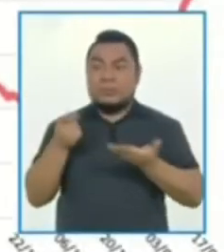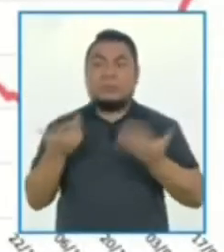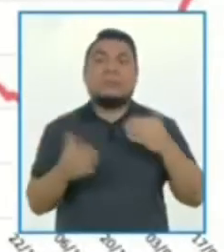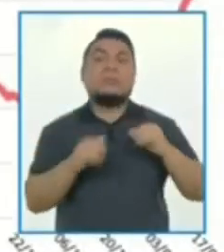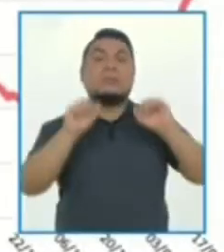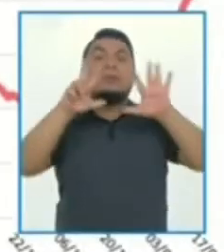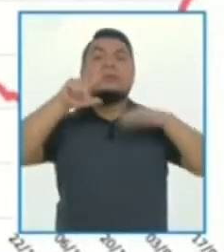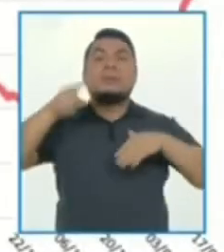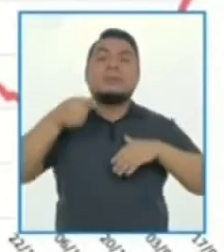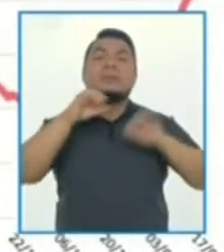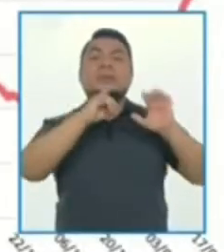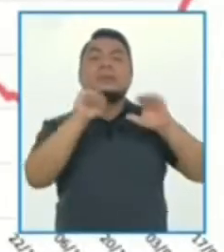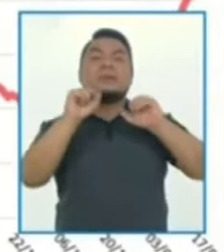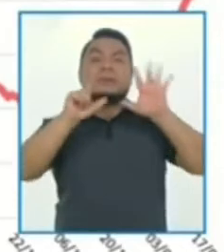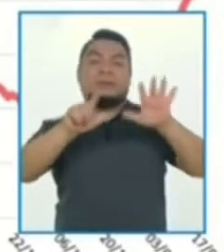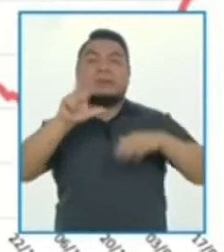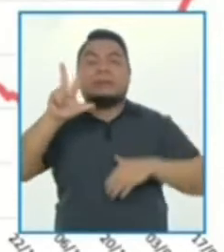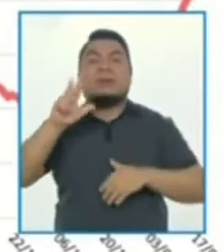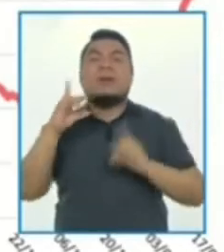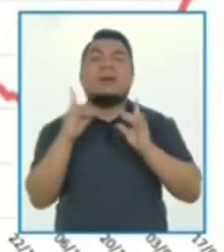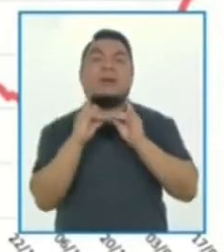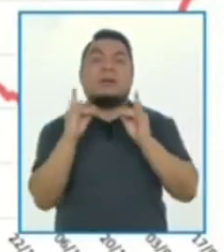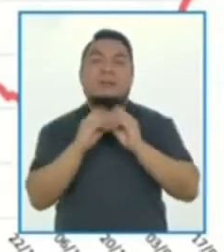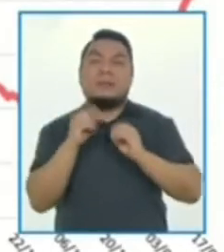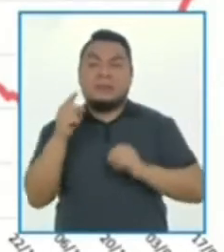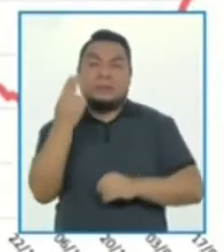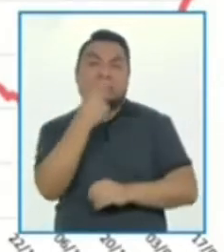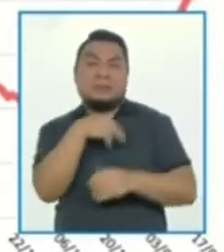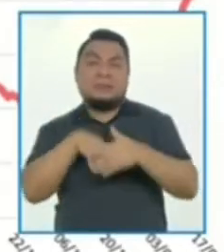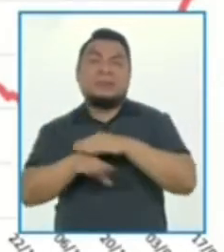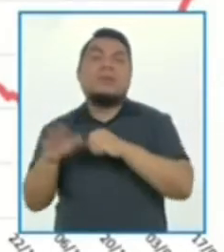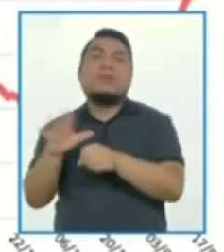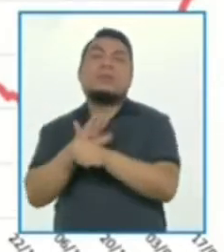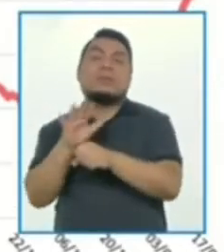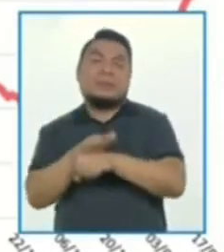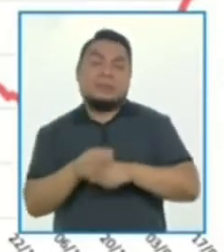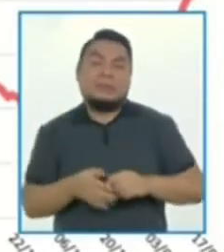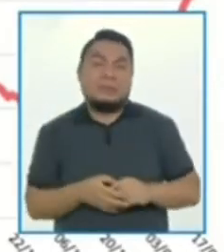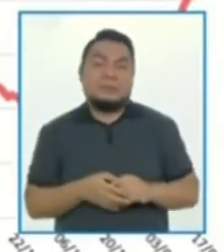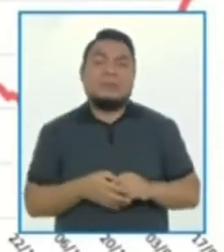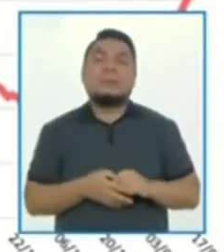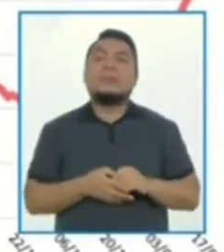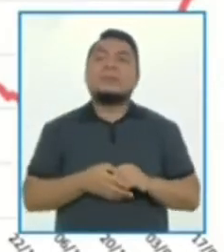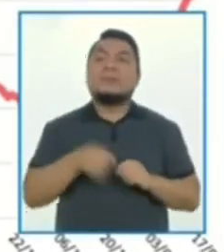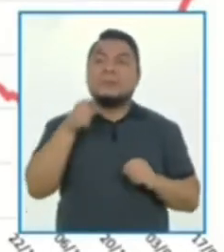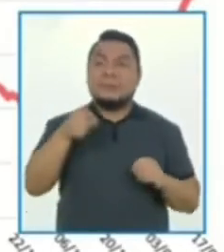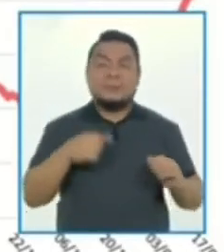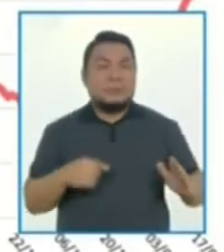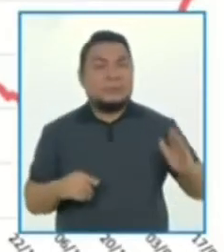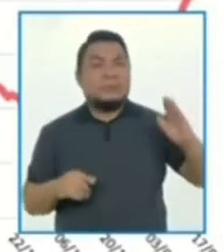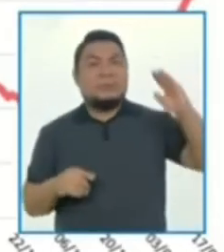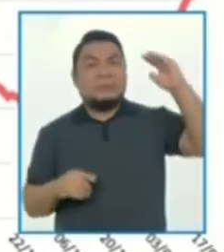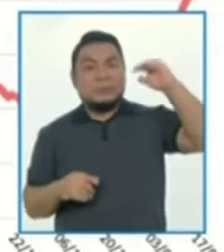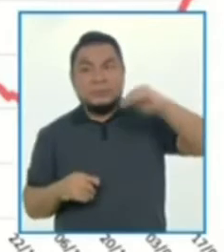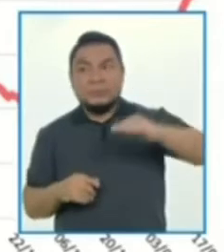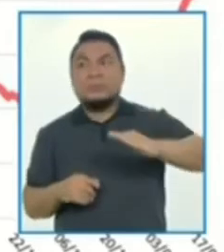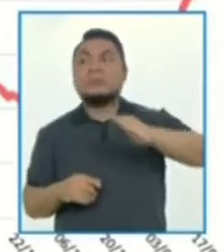son 8.673 camas de hospitalización ocupadas. La tendencia de esta curva ha